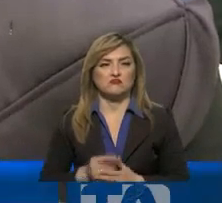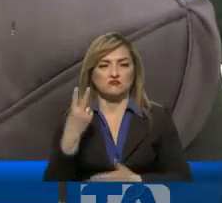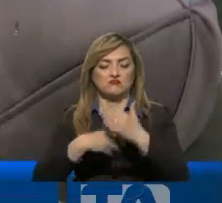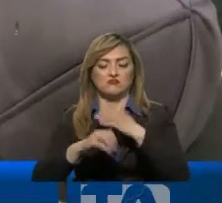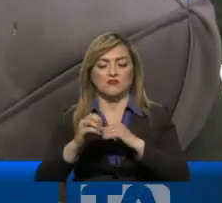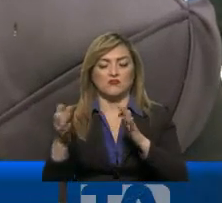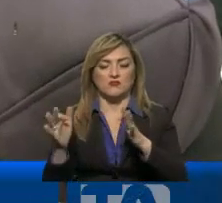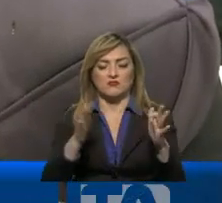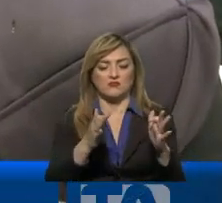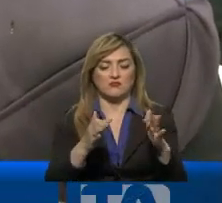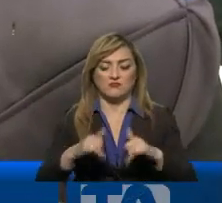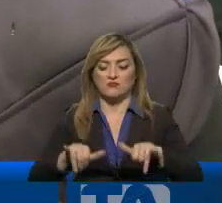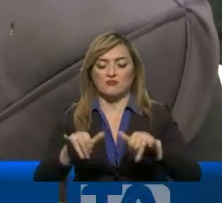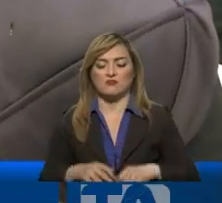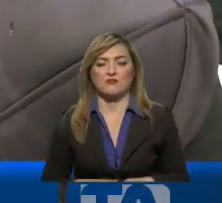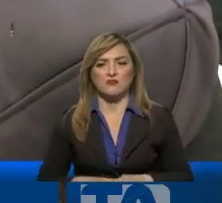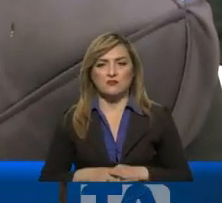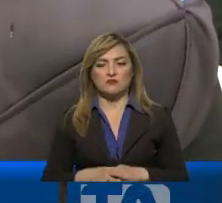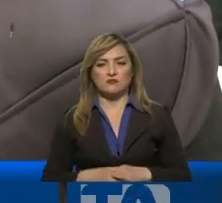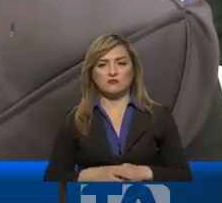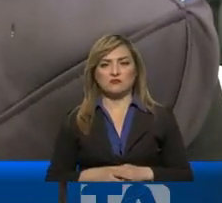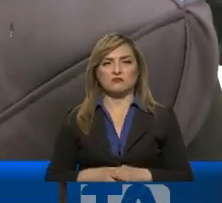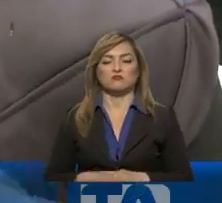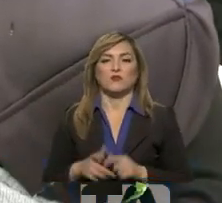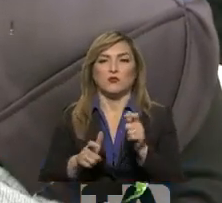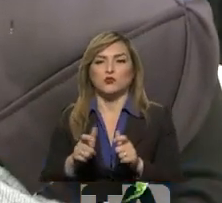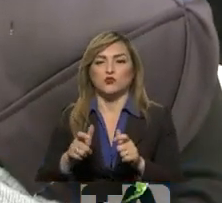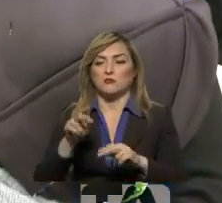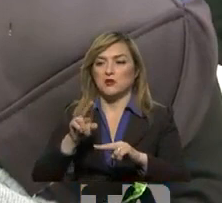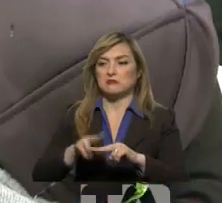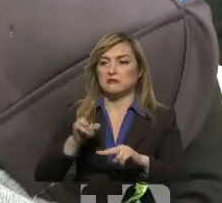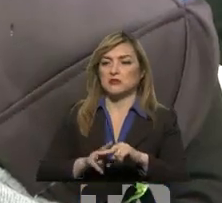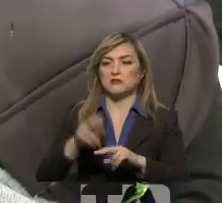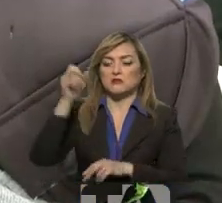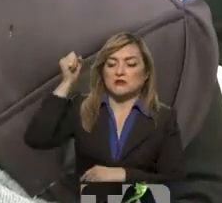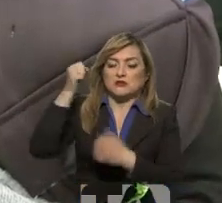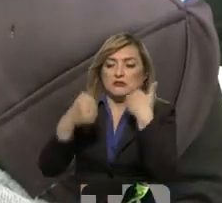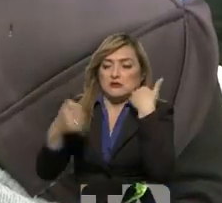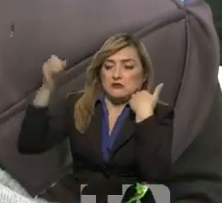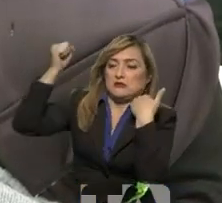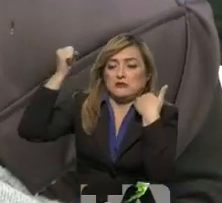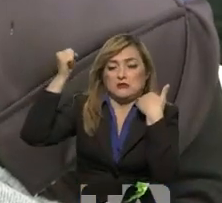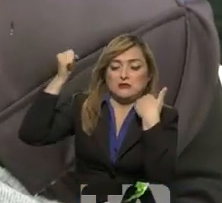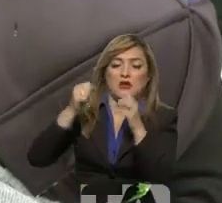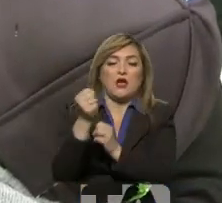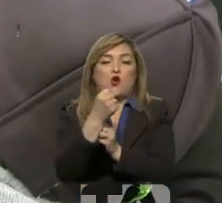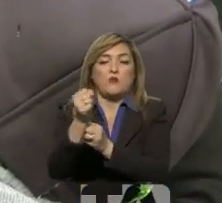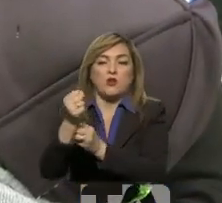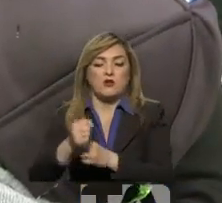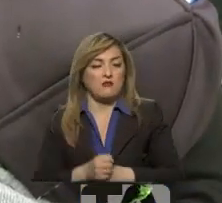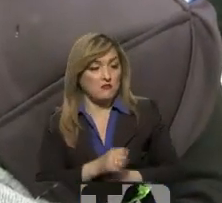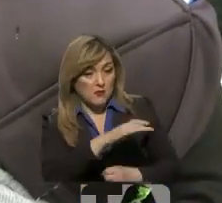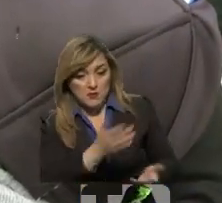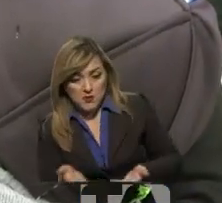hijo. Y muchas veces las personas no nos dan ni el asiento en el ecovía como yo viajaba. Y